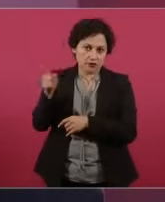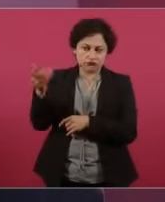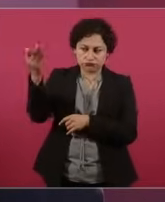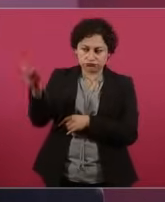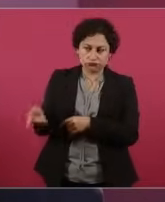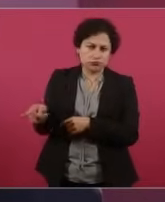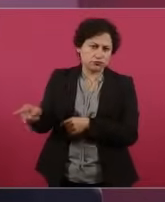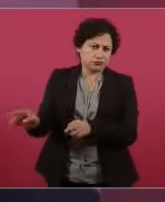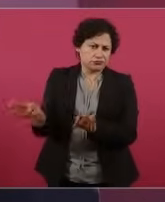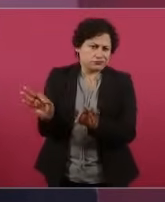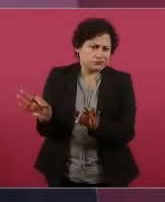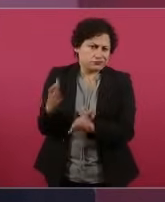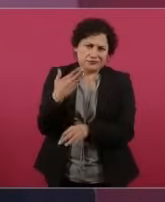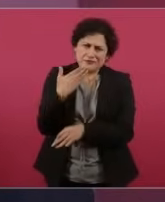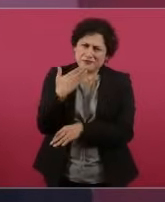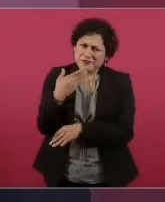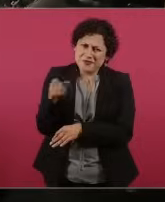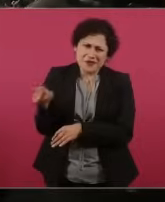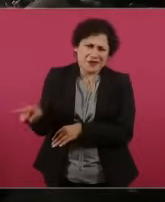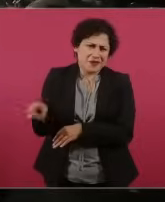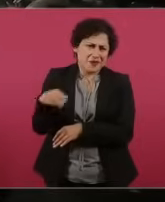muy bueno.